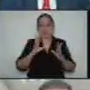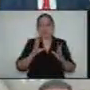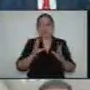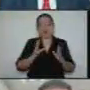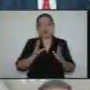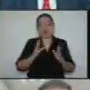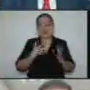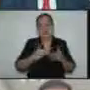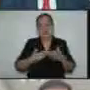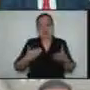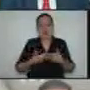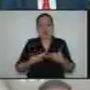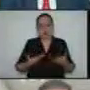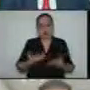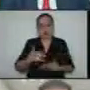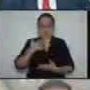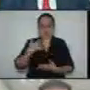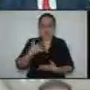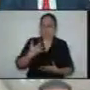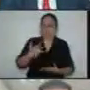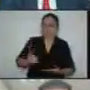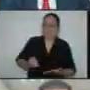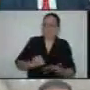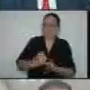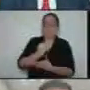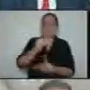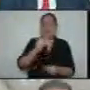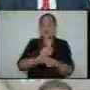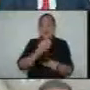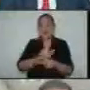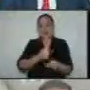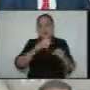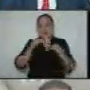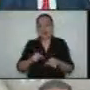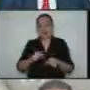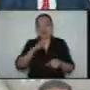así, entrando